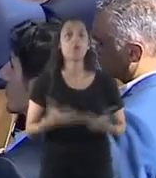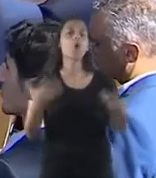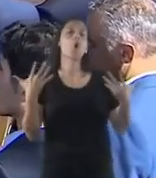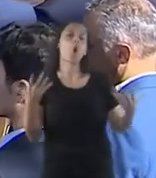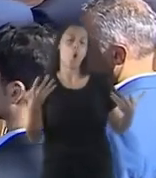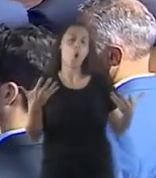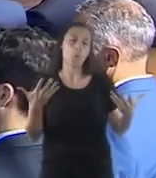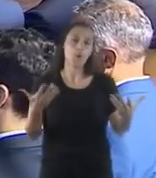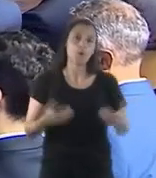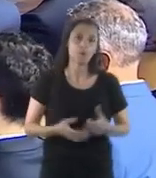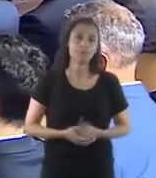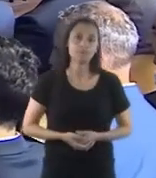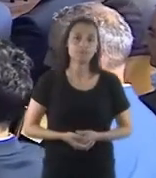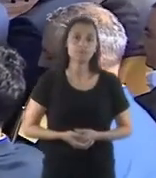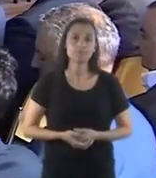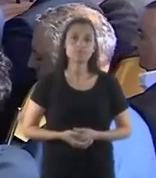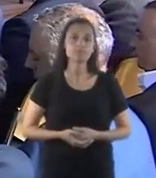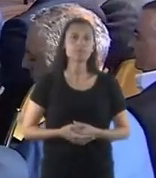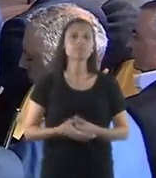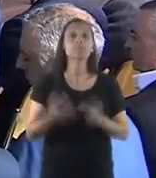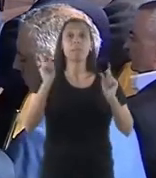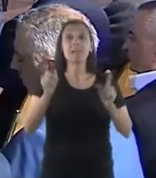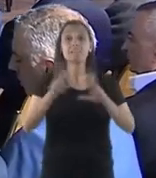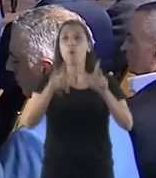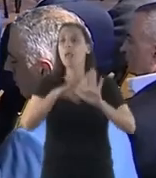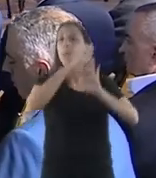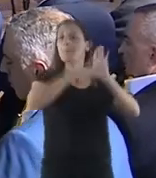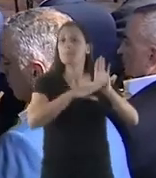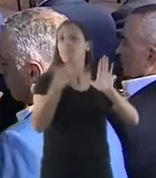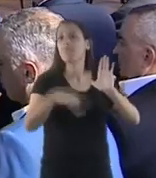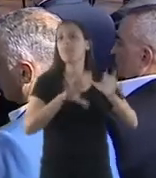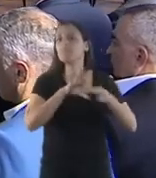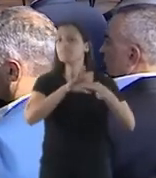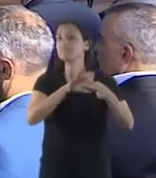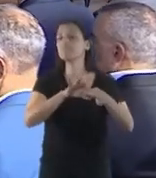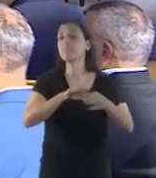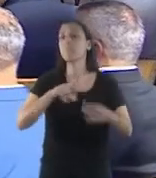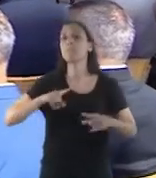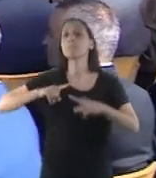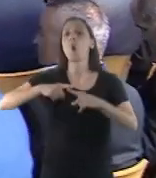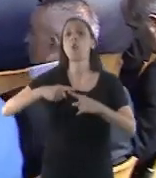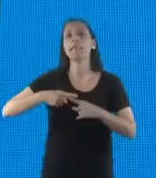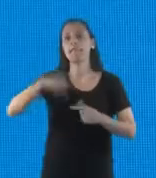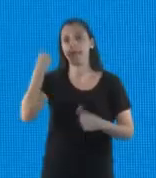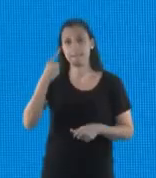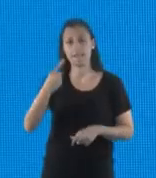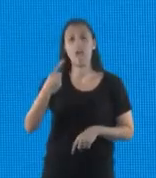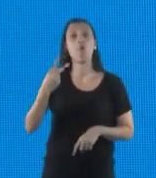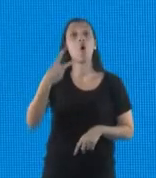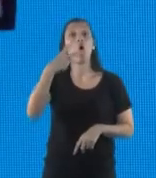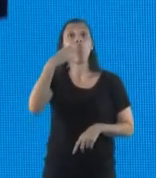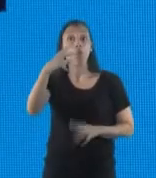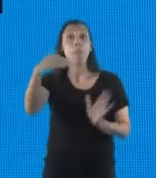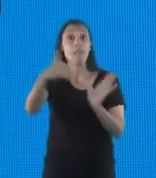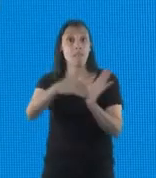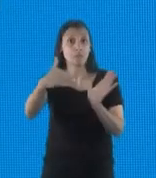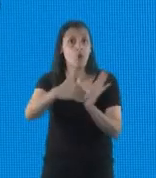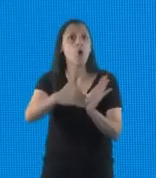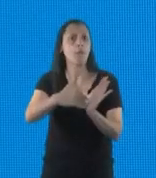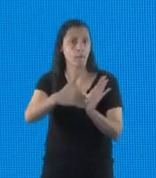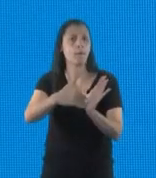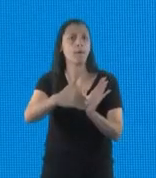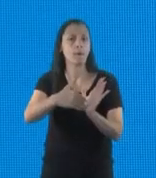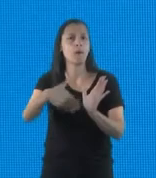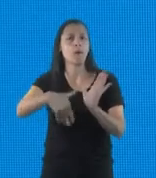Obviamente, estos programas tienen que ser política de Estado. Estos 2.000 millones van a trascender